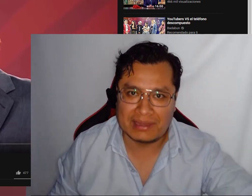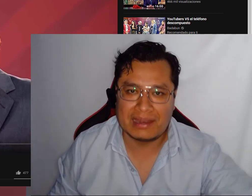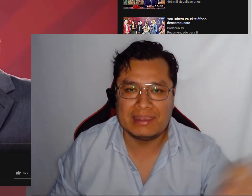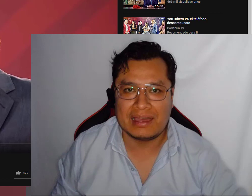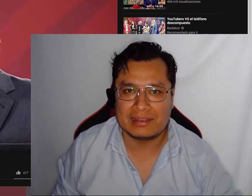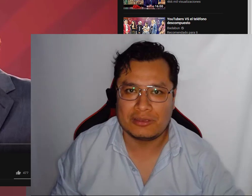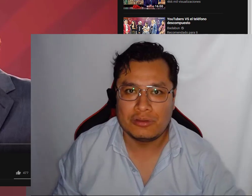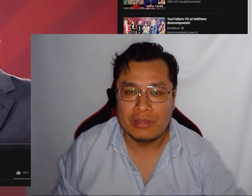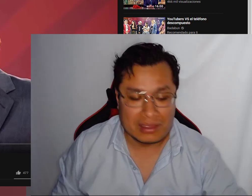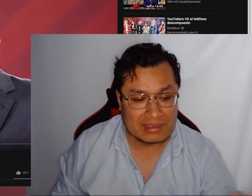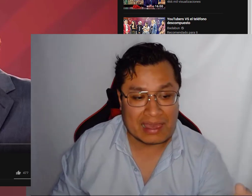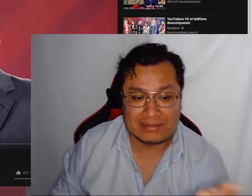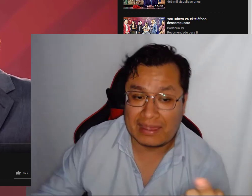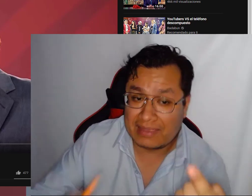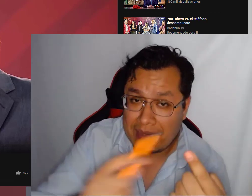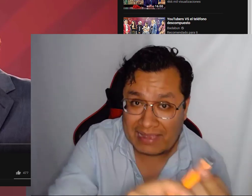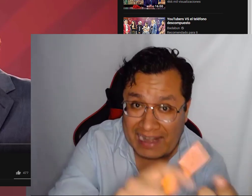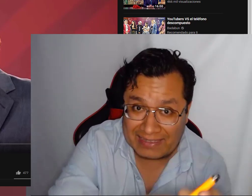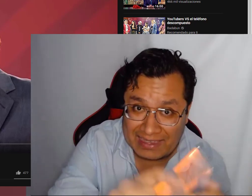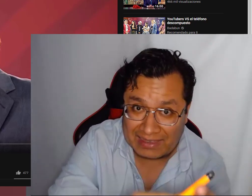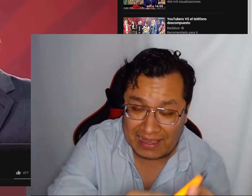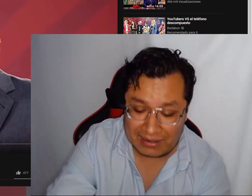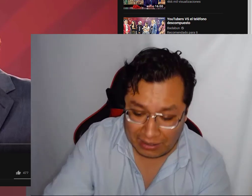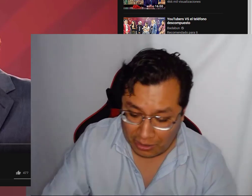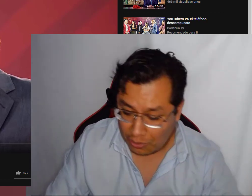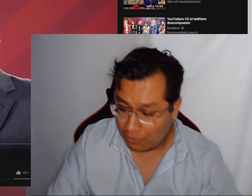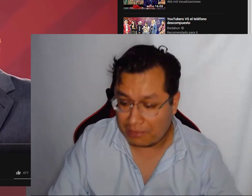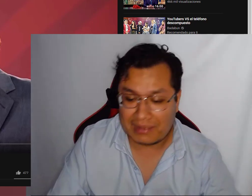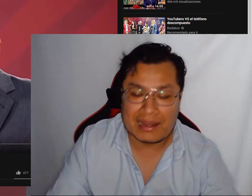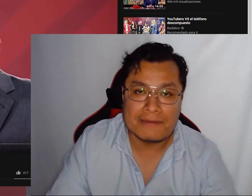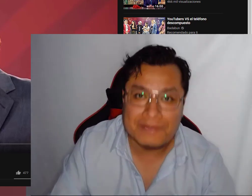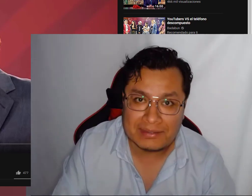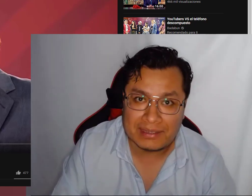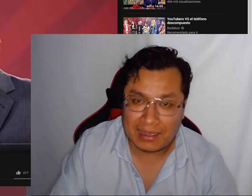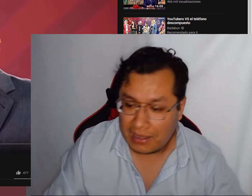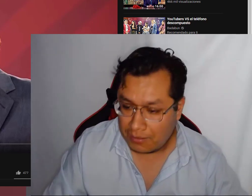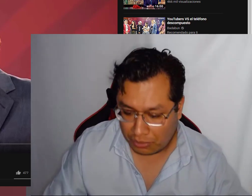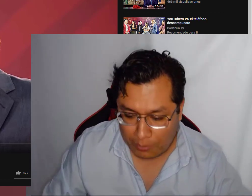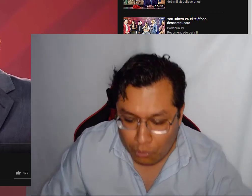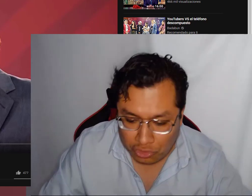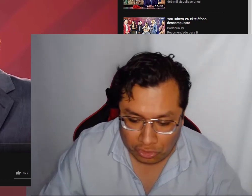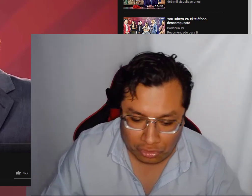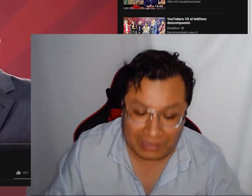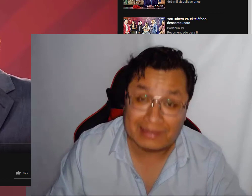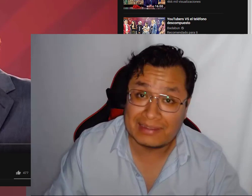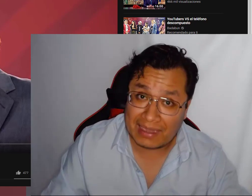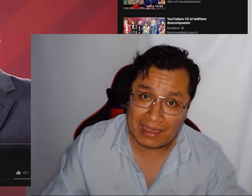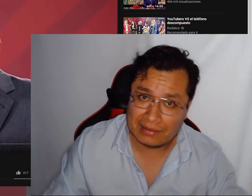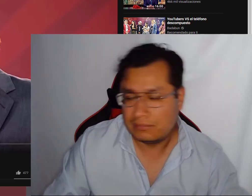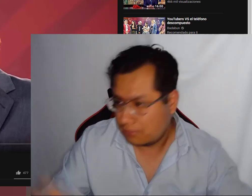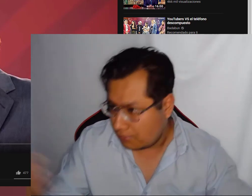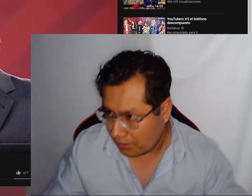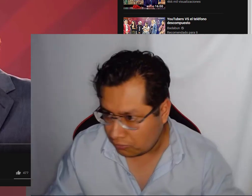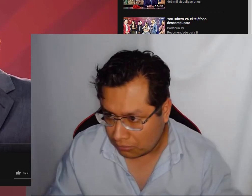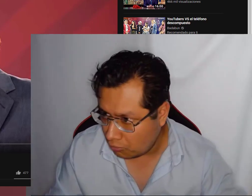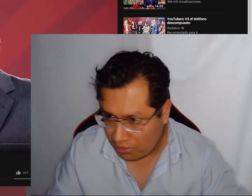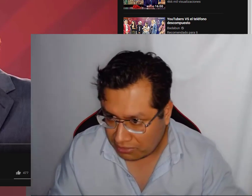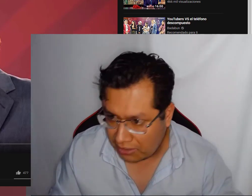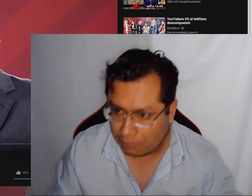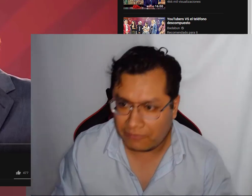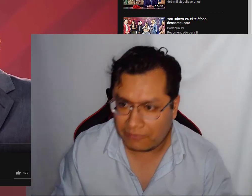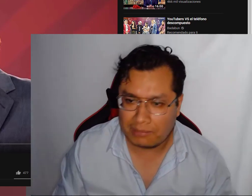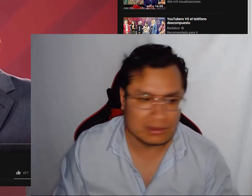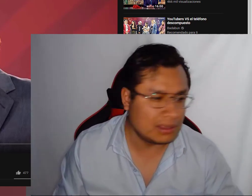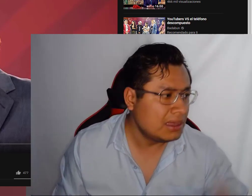uso de material didáctico ya sea de manera digital o de manera física porque muchos docentes se quejan eso